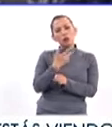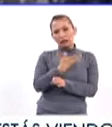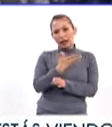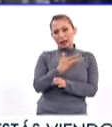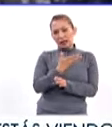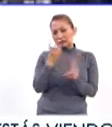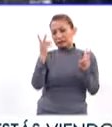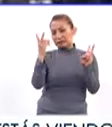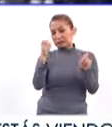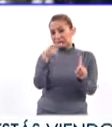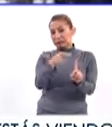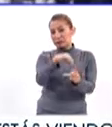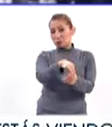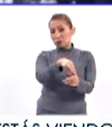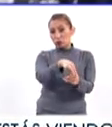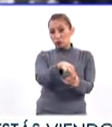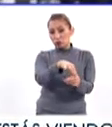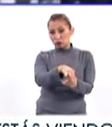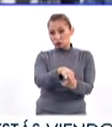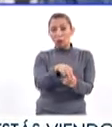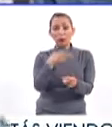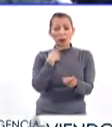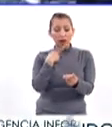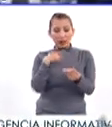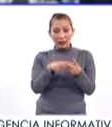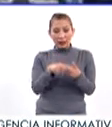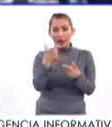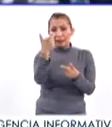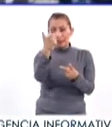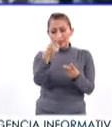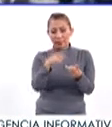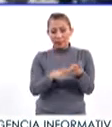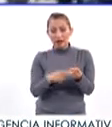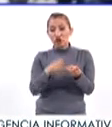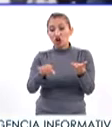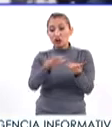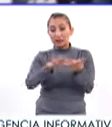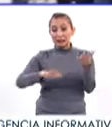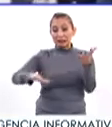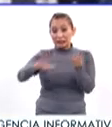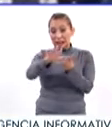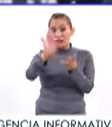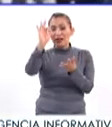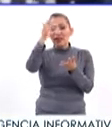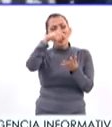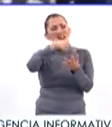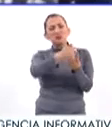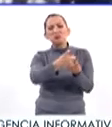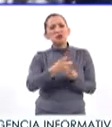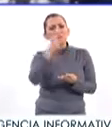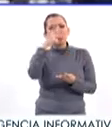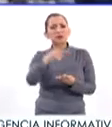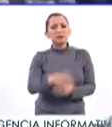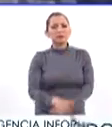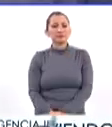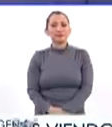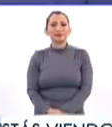obtener en materia electoral, política, económica y social del federalismo en